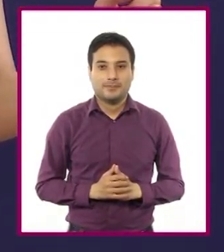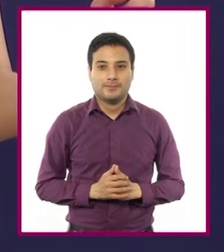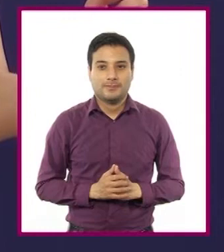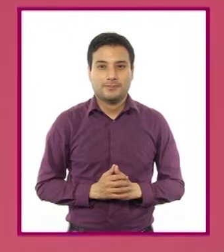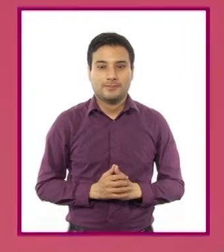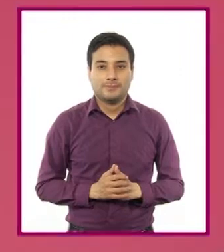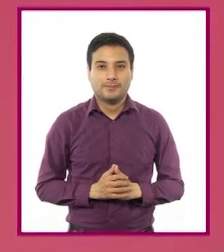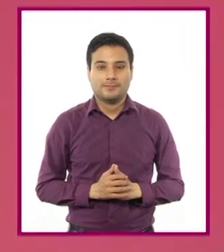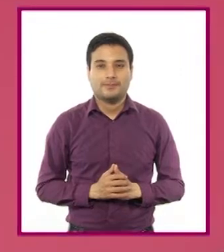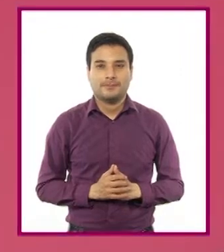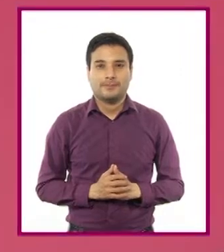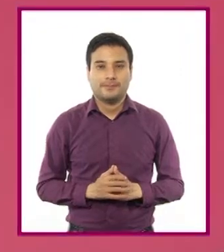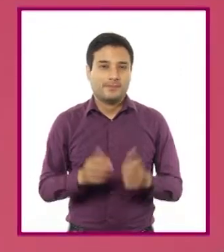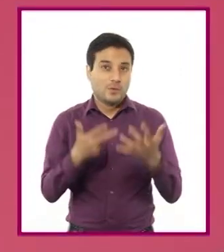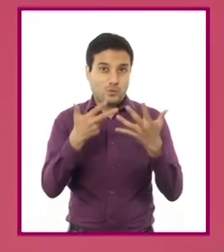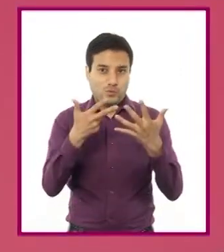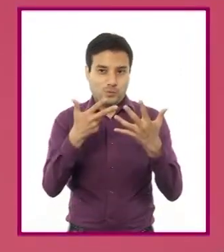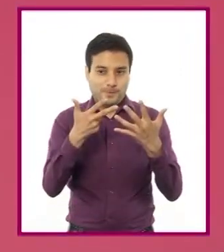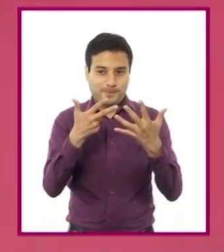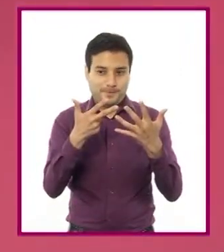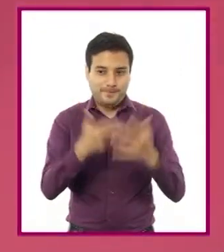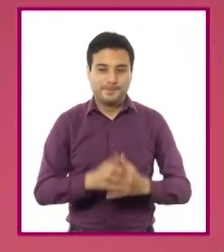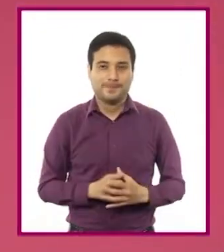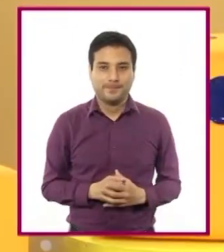Y obtuve 8.